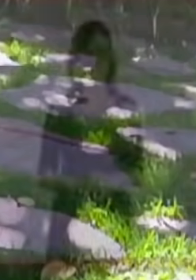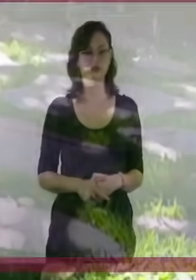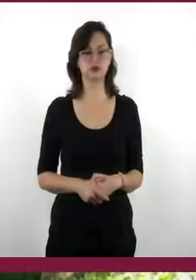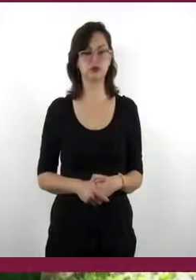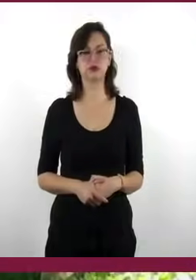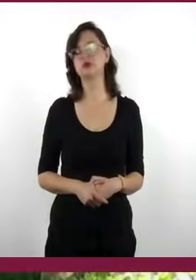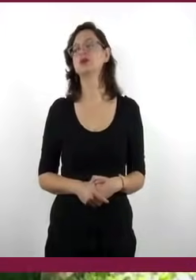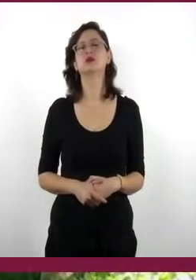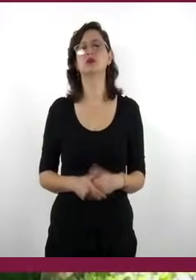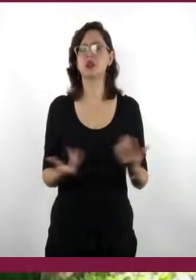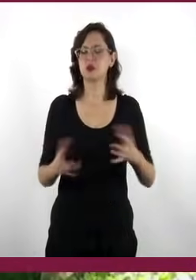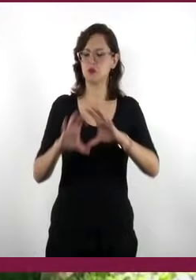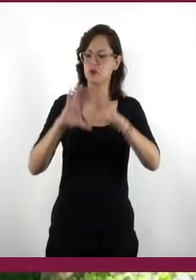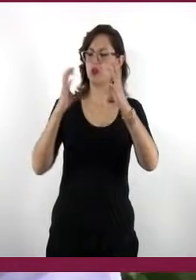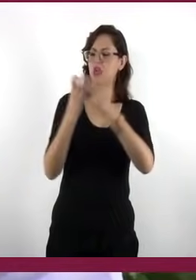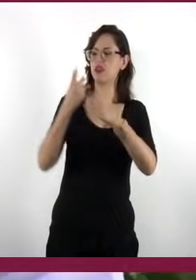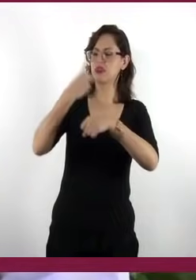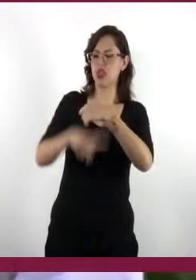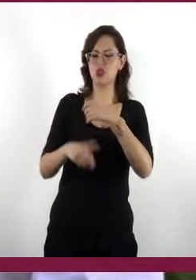¿Cómo estamos afectando el planeta?